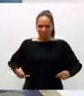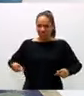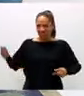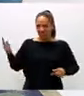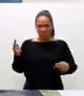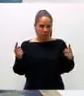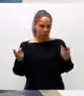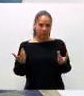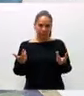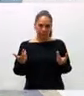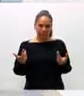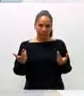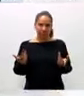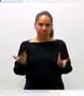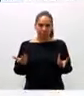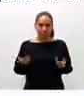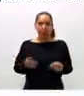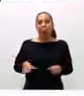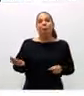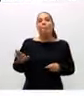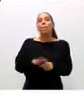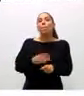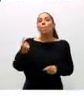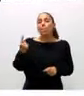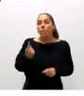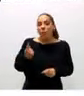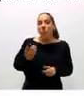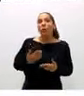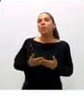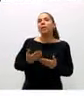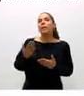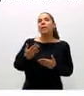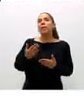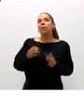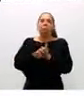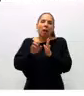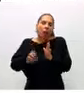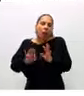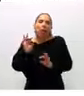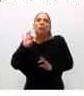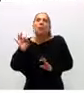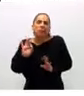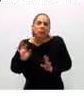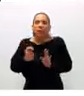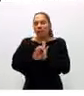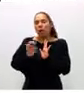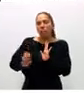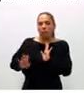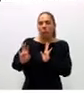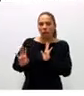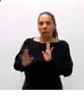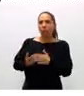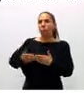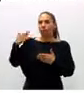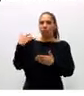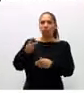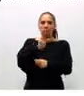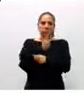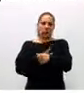conflicto estalló durante un proyecto comunitario, pues ambos querían hacer la actividad principal y asumir el